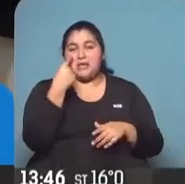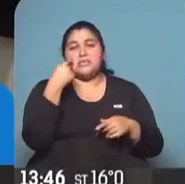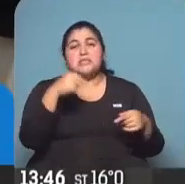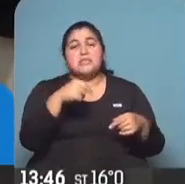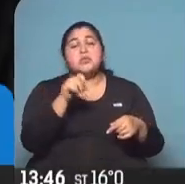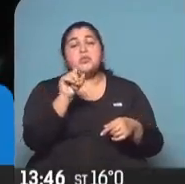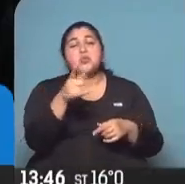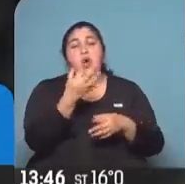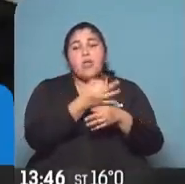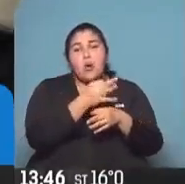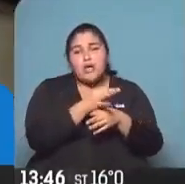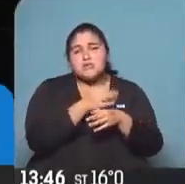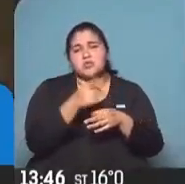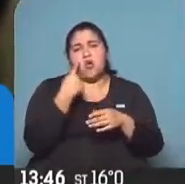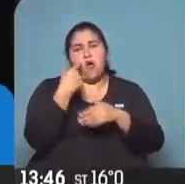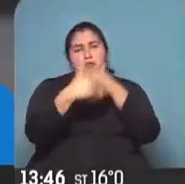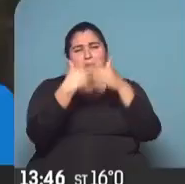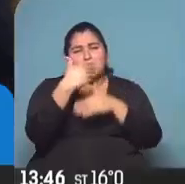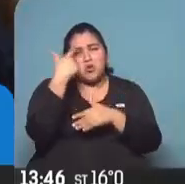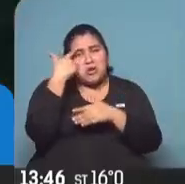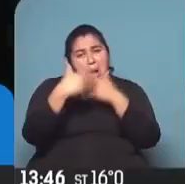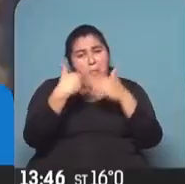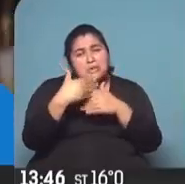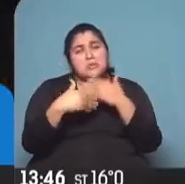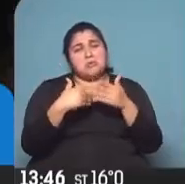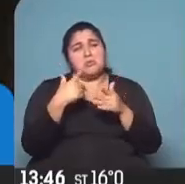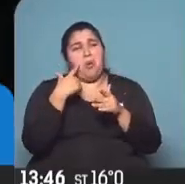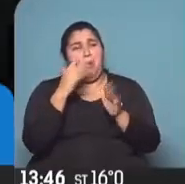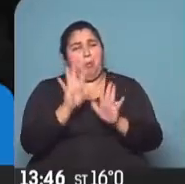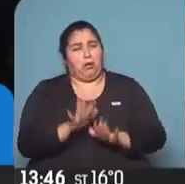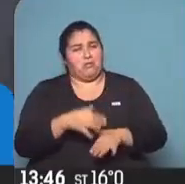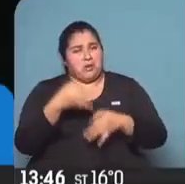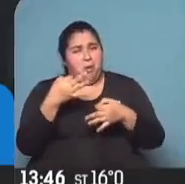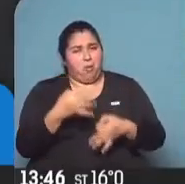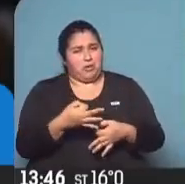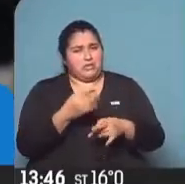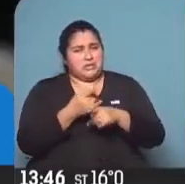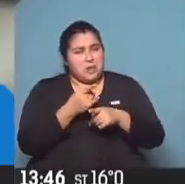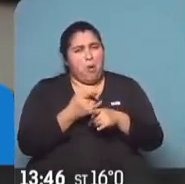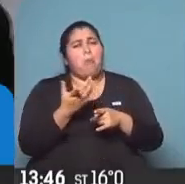el encargado de cortar y capacitar a policías